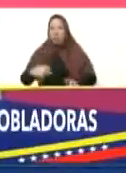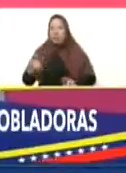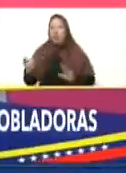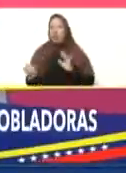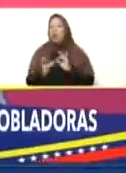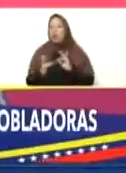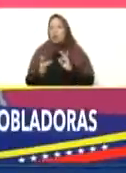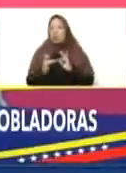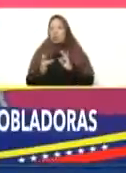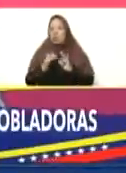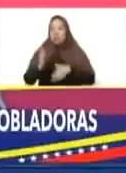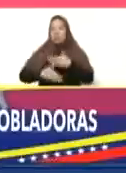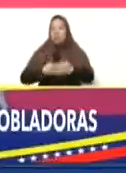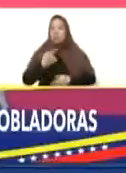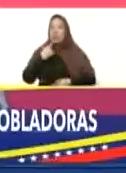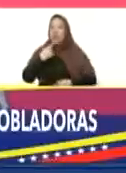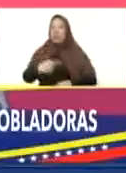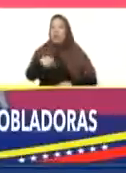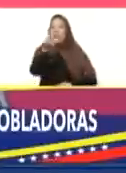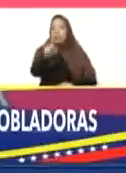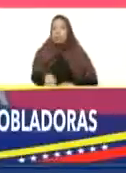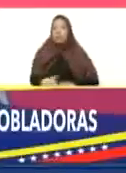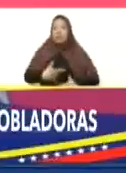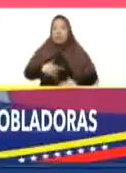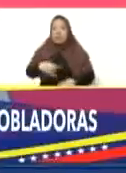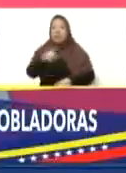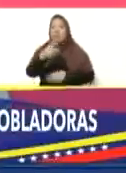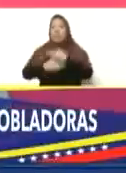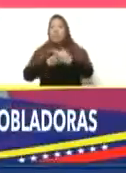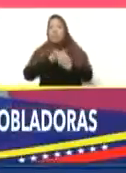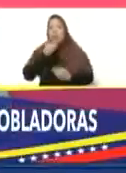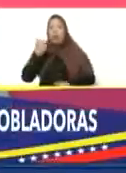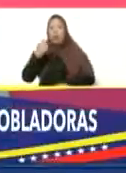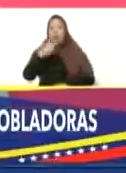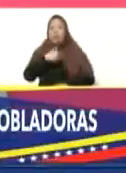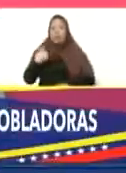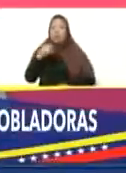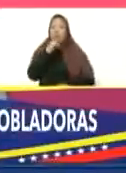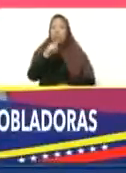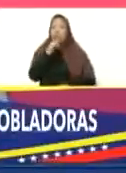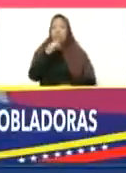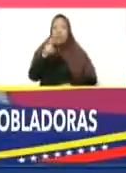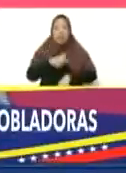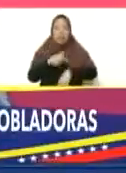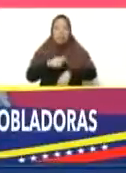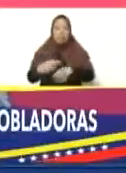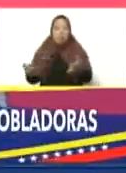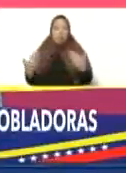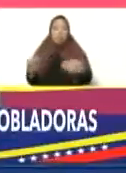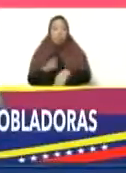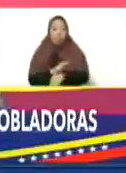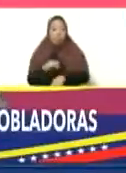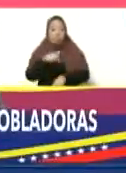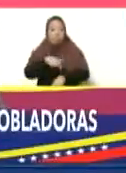condiciones de dar esa respuesta y tenemos que darla y yo quiero estar informado en tiempo real